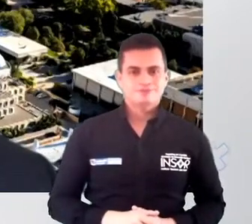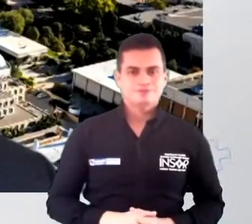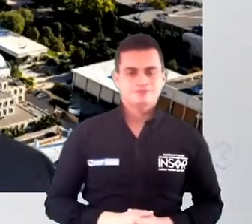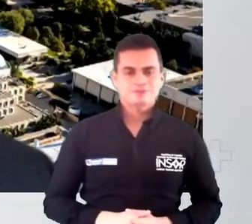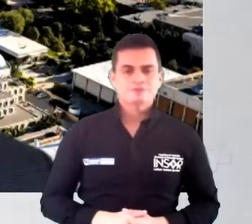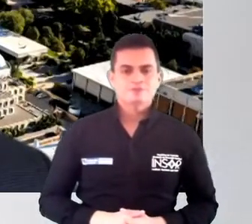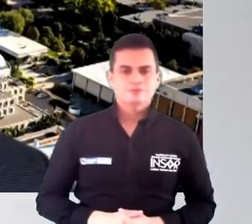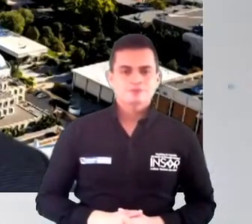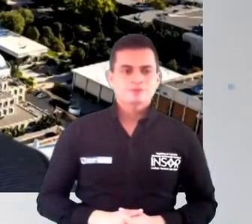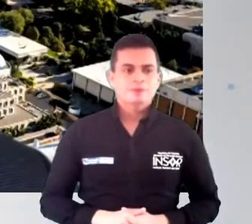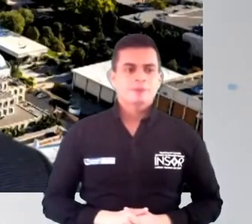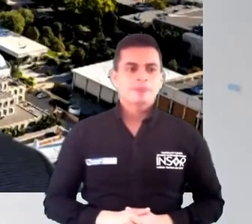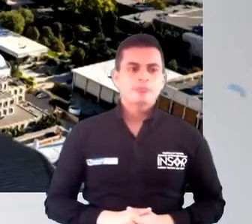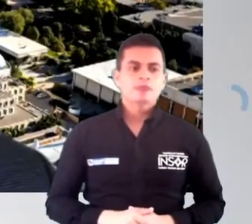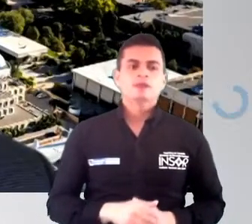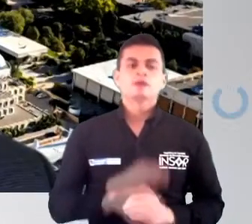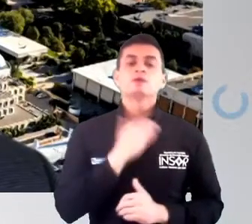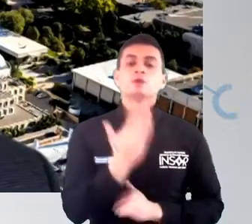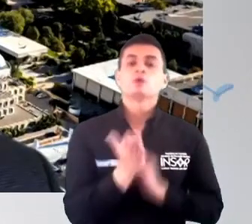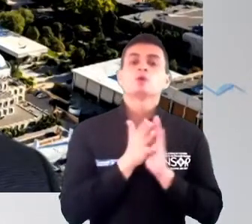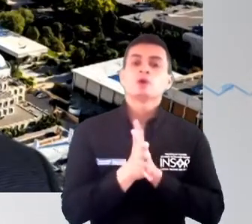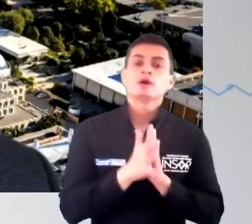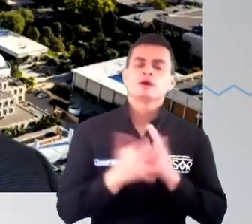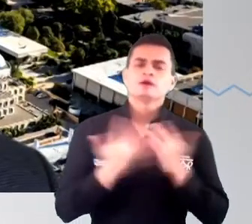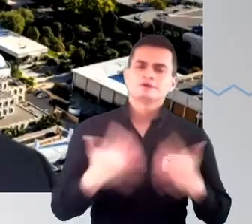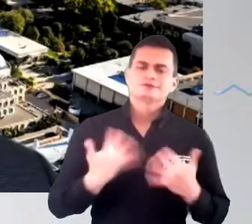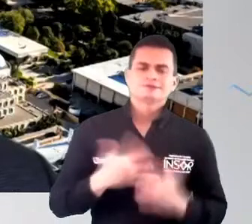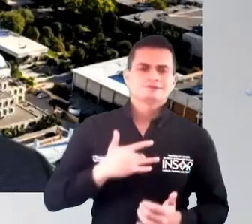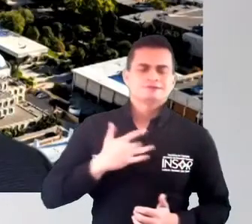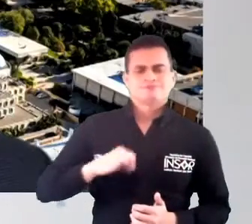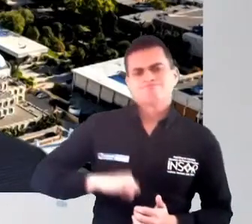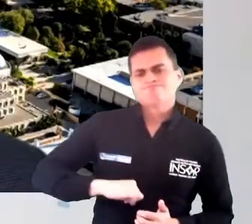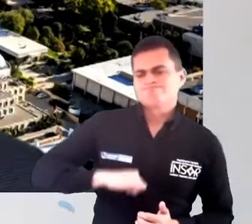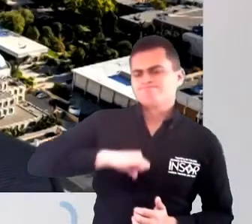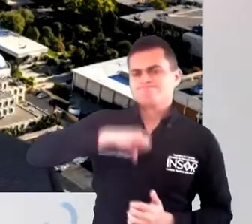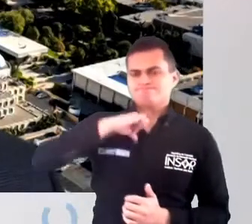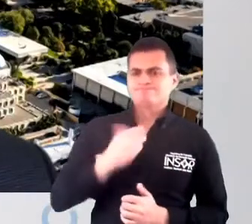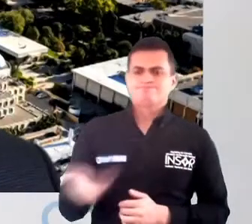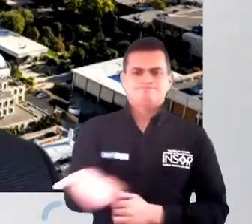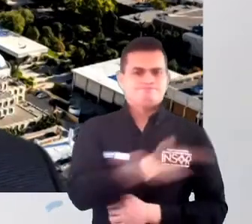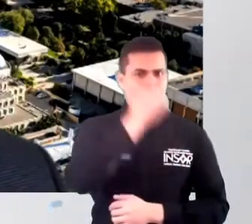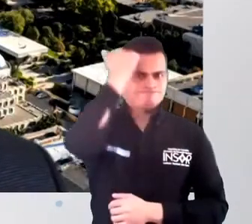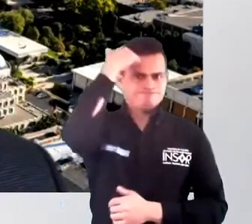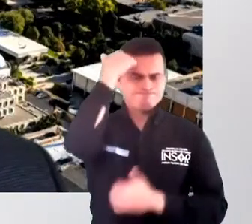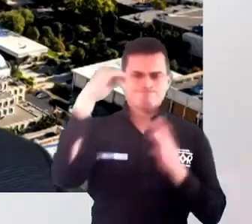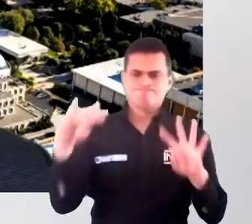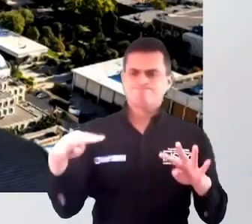Es que me siento muy orgulloso de que ustedes nos hayan acompañado. Sé que esta pandemia global